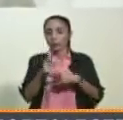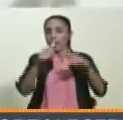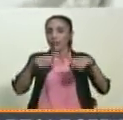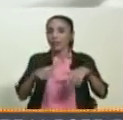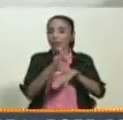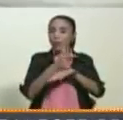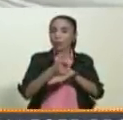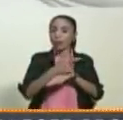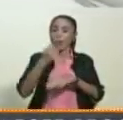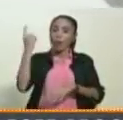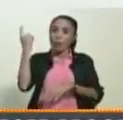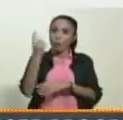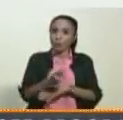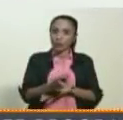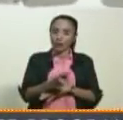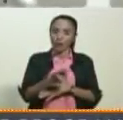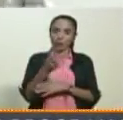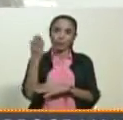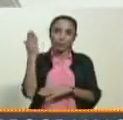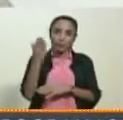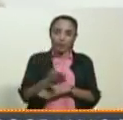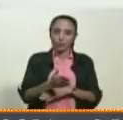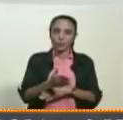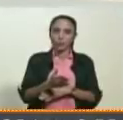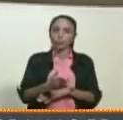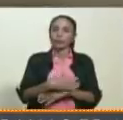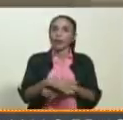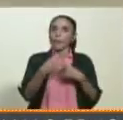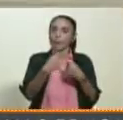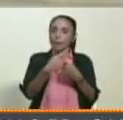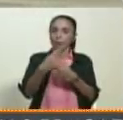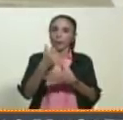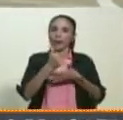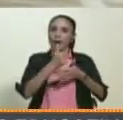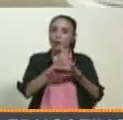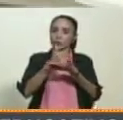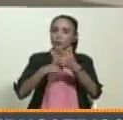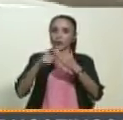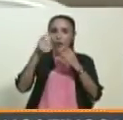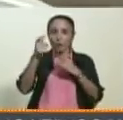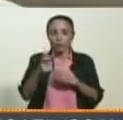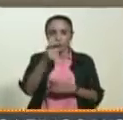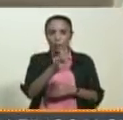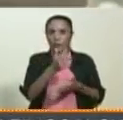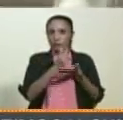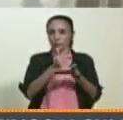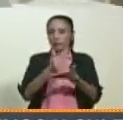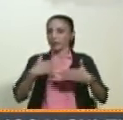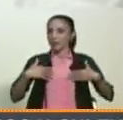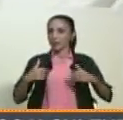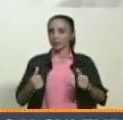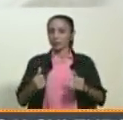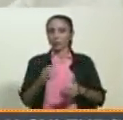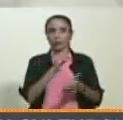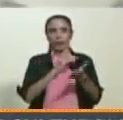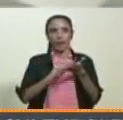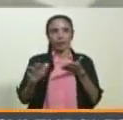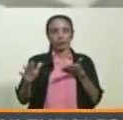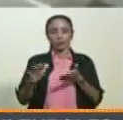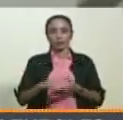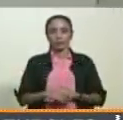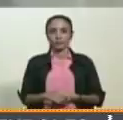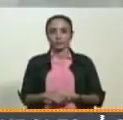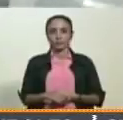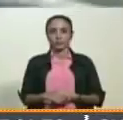estamos obligados a invertir para garantizar el acceso de calidad,